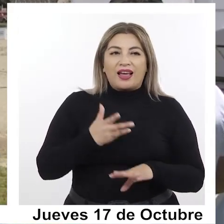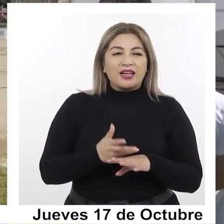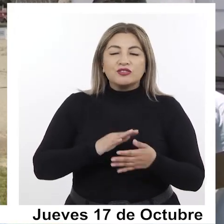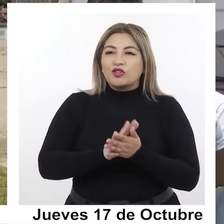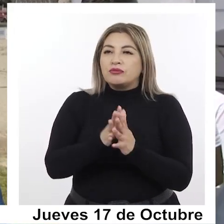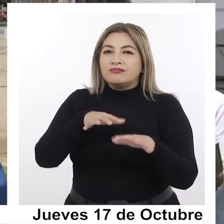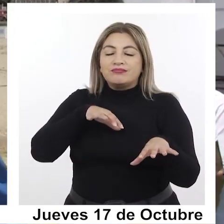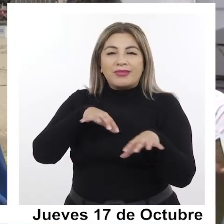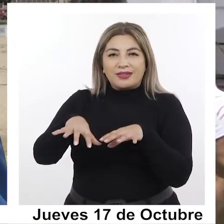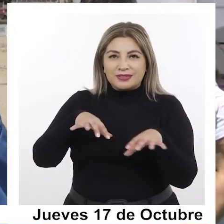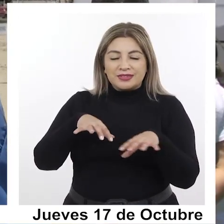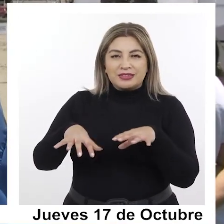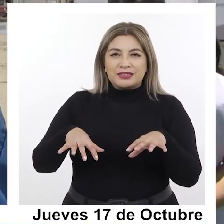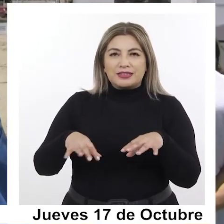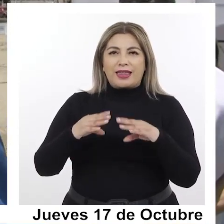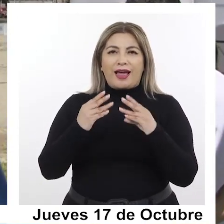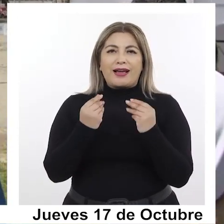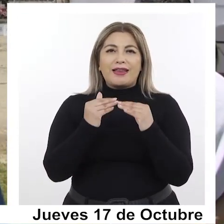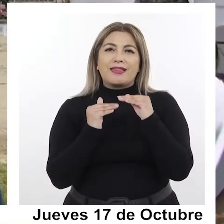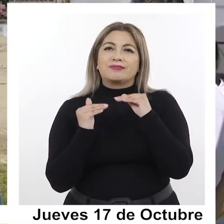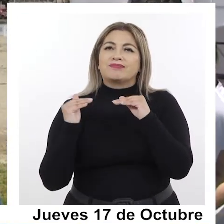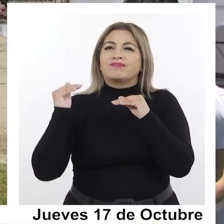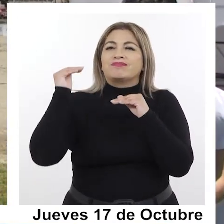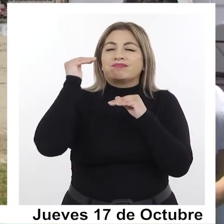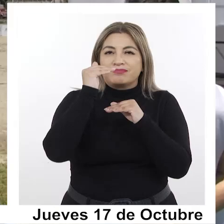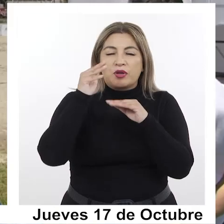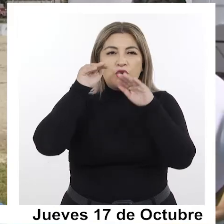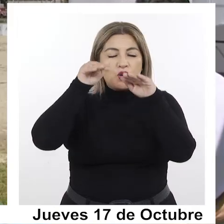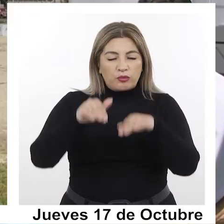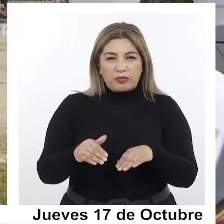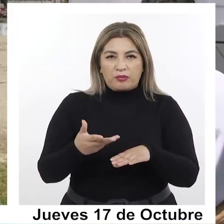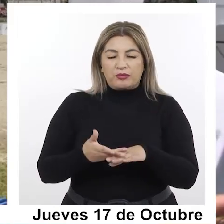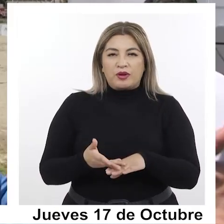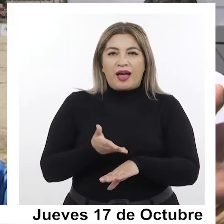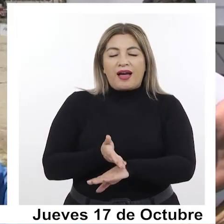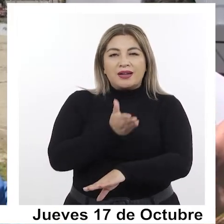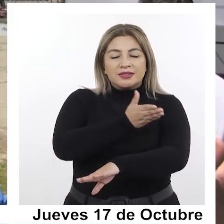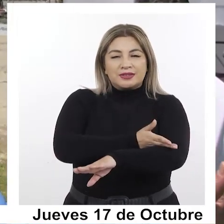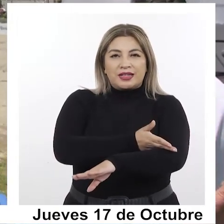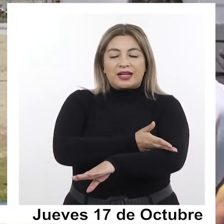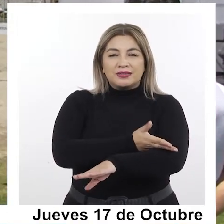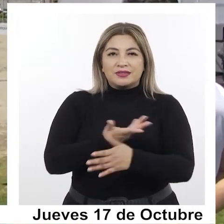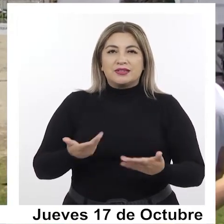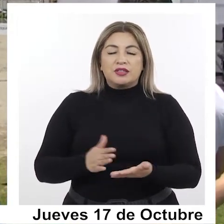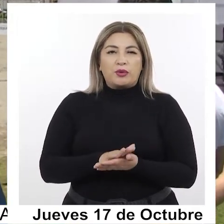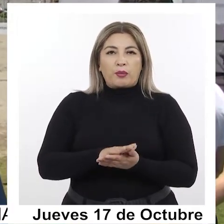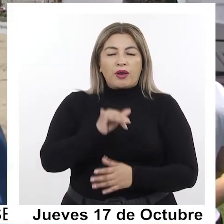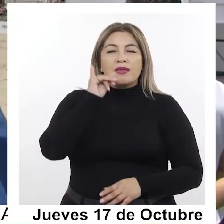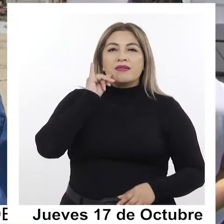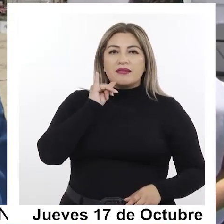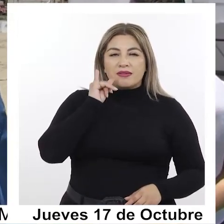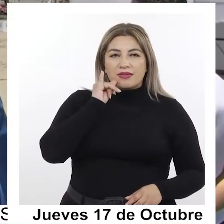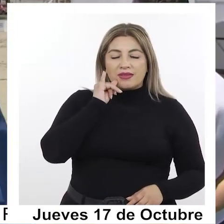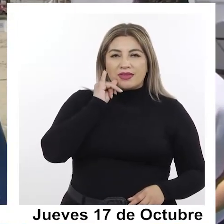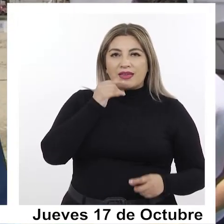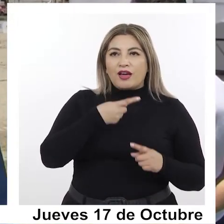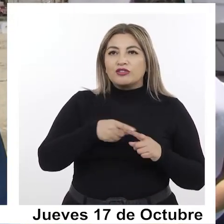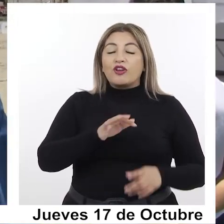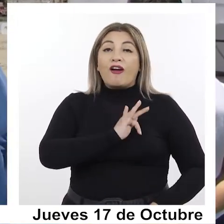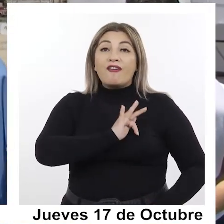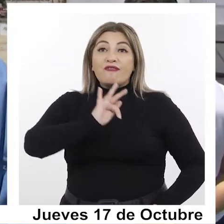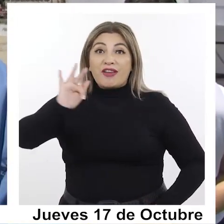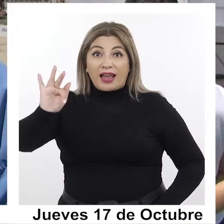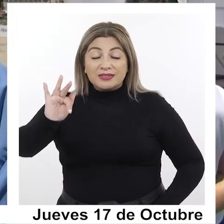estos eventos de gran envergadura, como los que vimos justamente anteriormente, que saltamos de Iquique a París para la